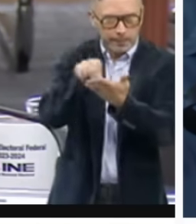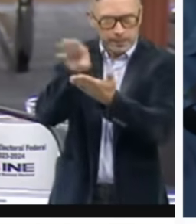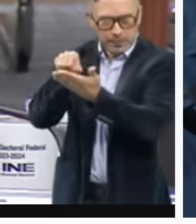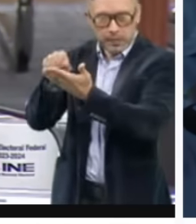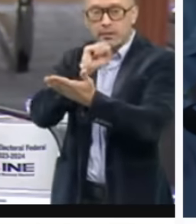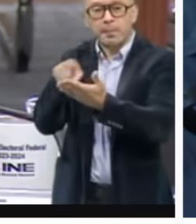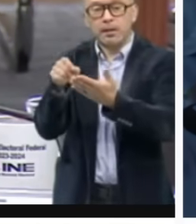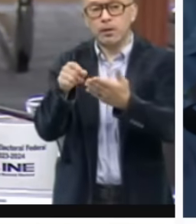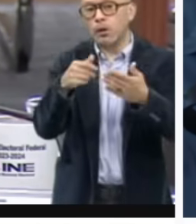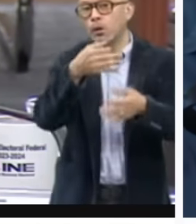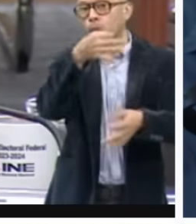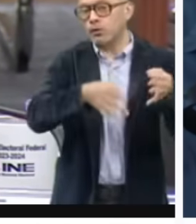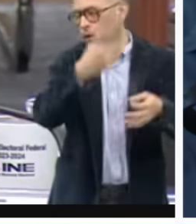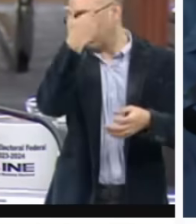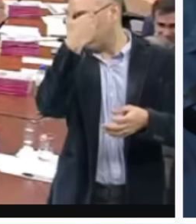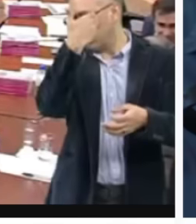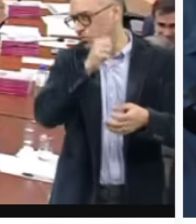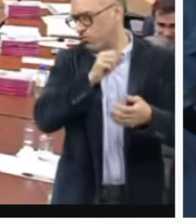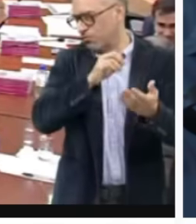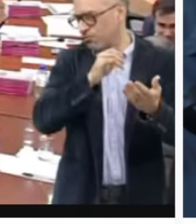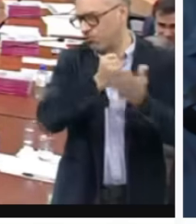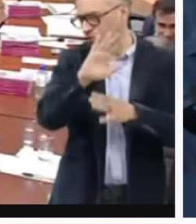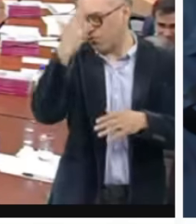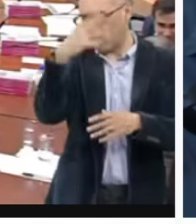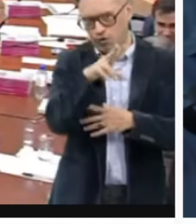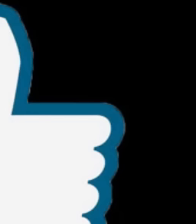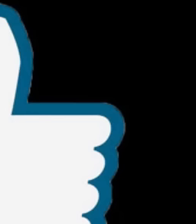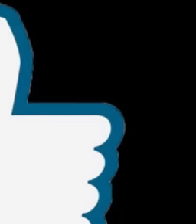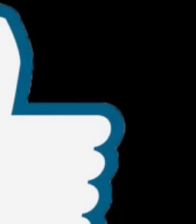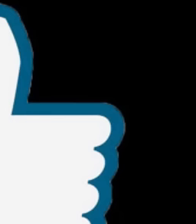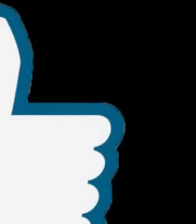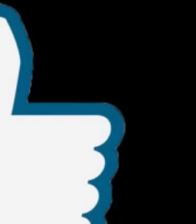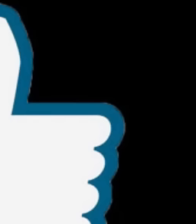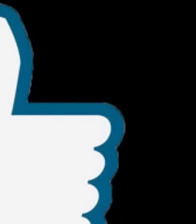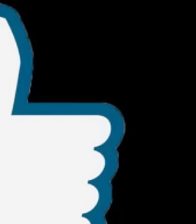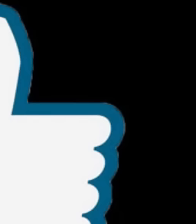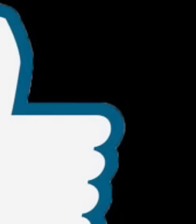en la respuesta. Gracias, secretaria.